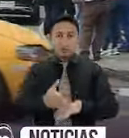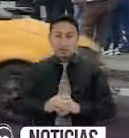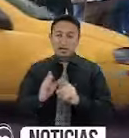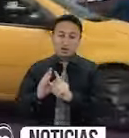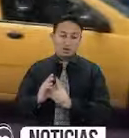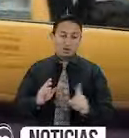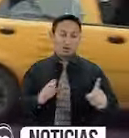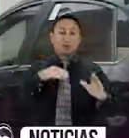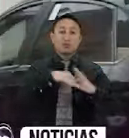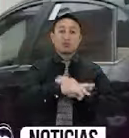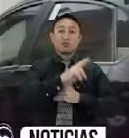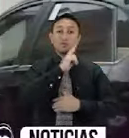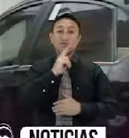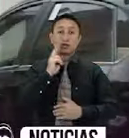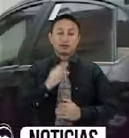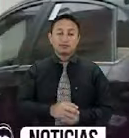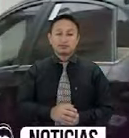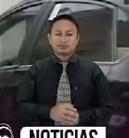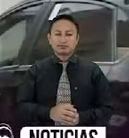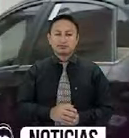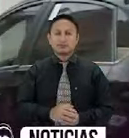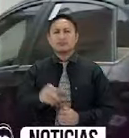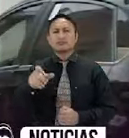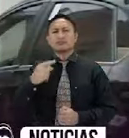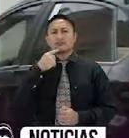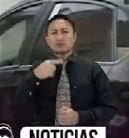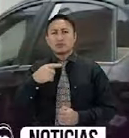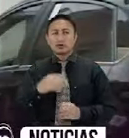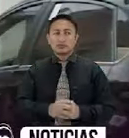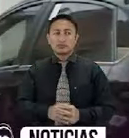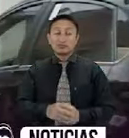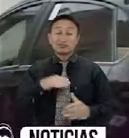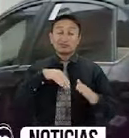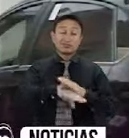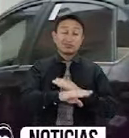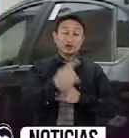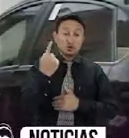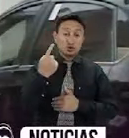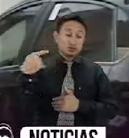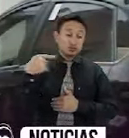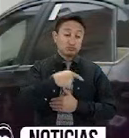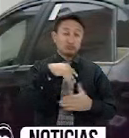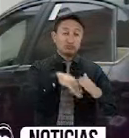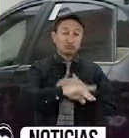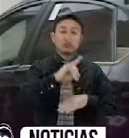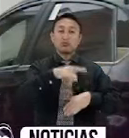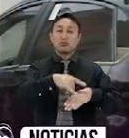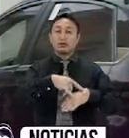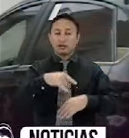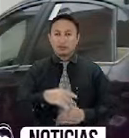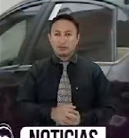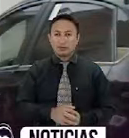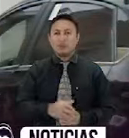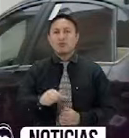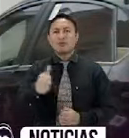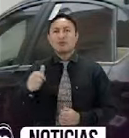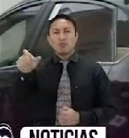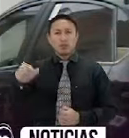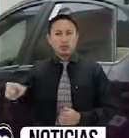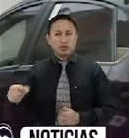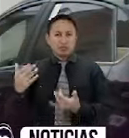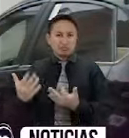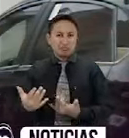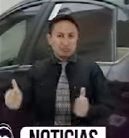e ingresó al restaurante. Bueno, de lo que manifiestan, el ciudadano, obviamente, el restaurante ingresó solo, pidió el baño, aunque habían otras personas que lo habían